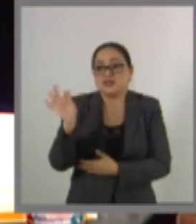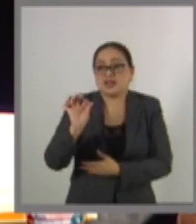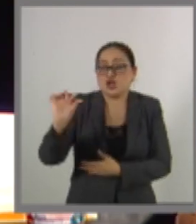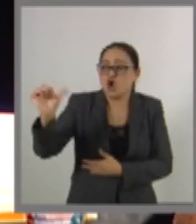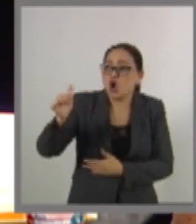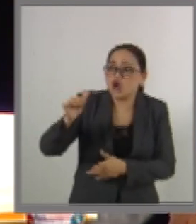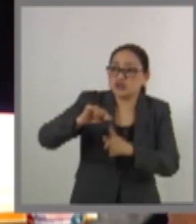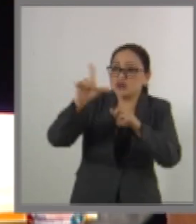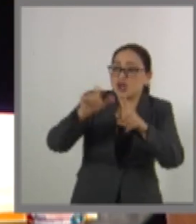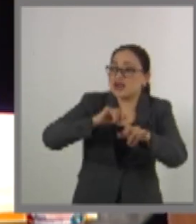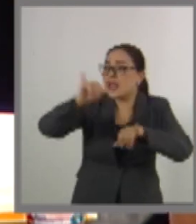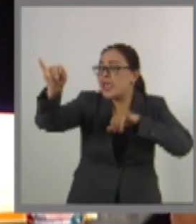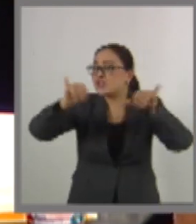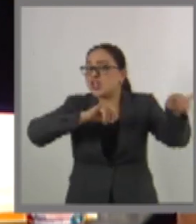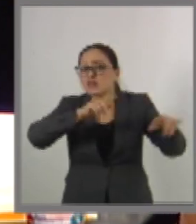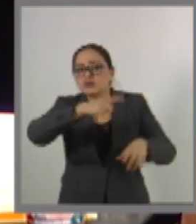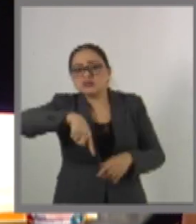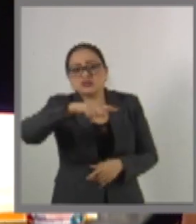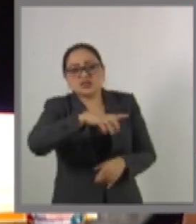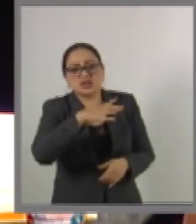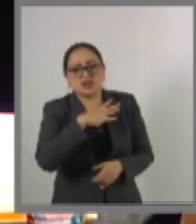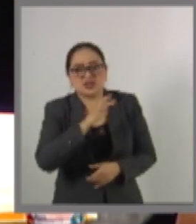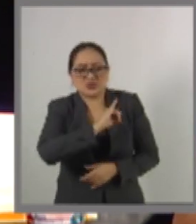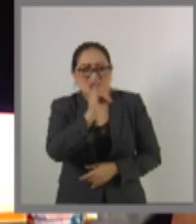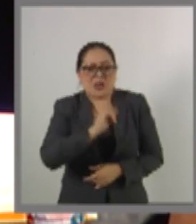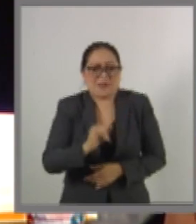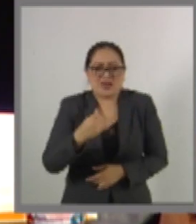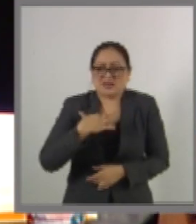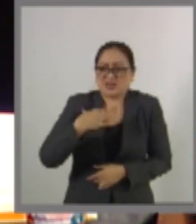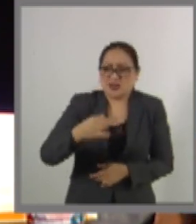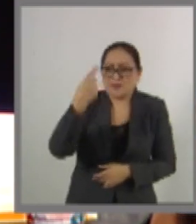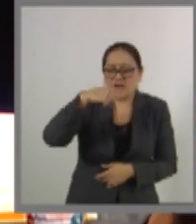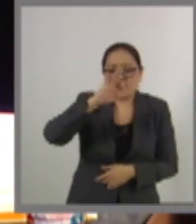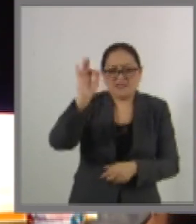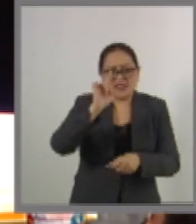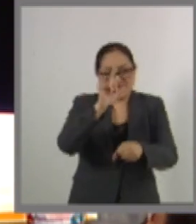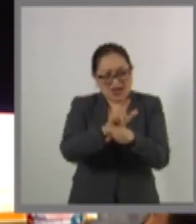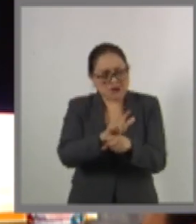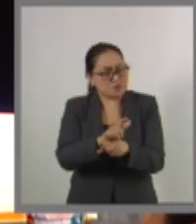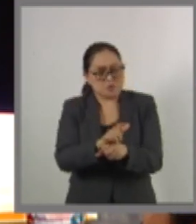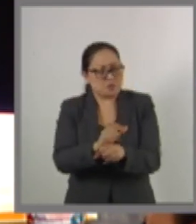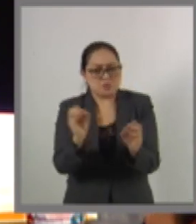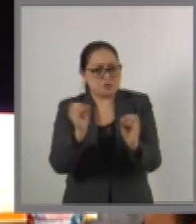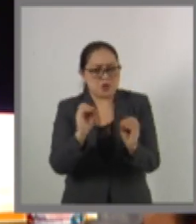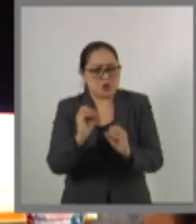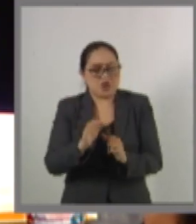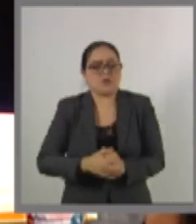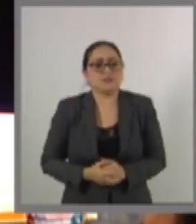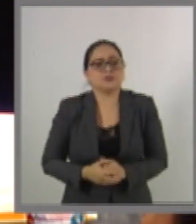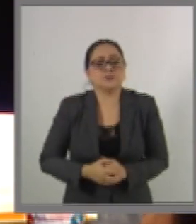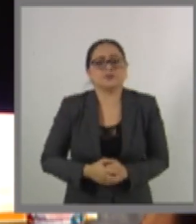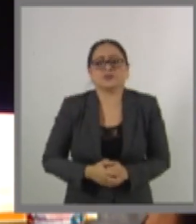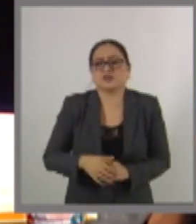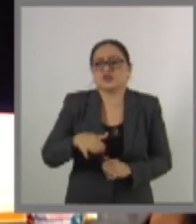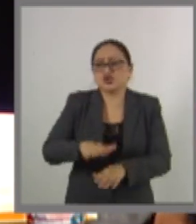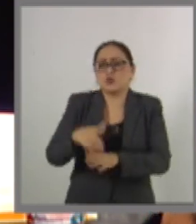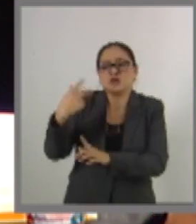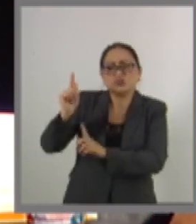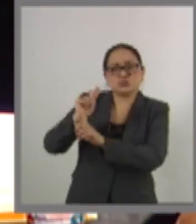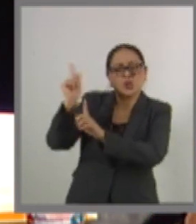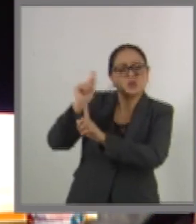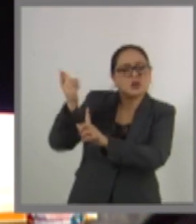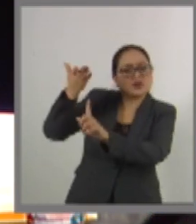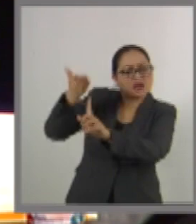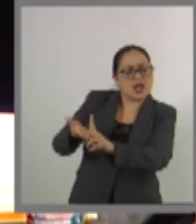provincia, yo nunca había estado en un cargo federal, pero sí, efectivamente, la expertise de Miguel,